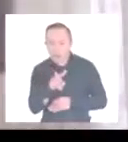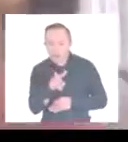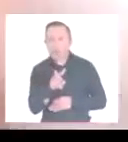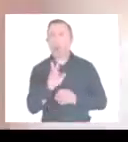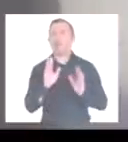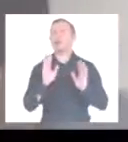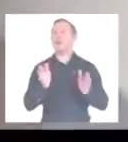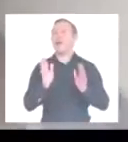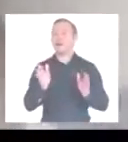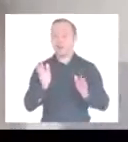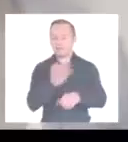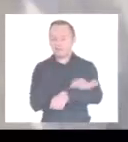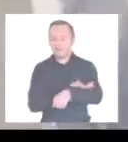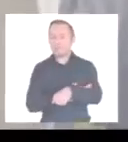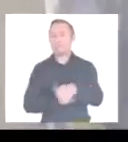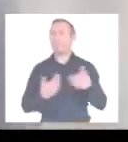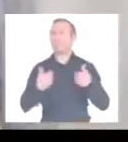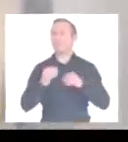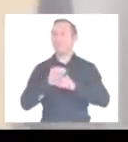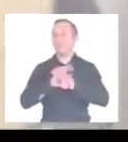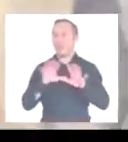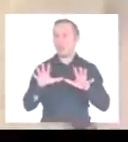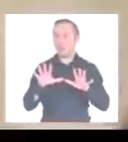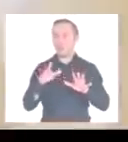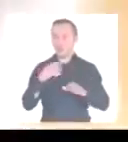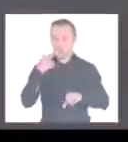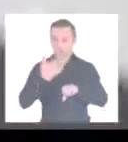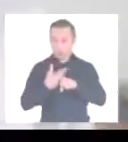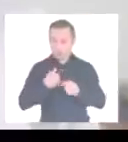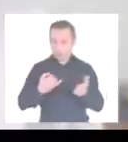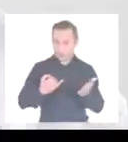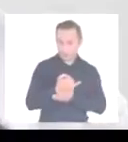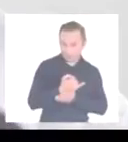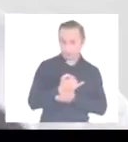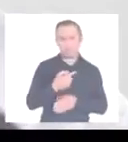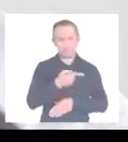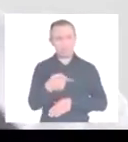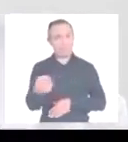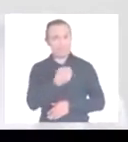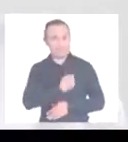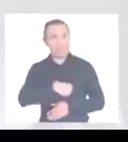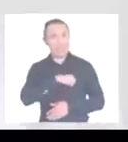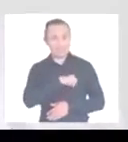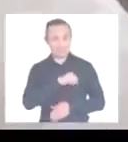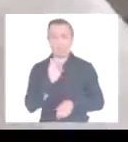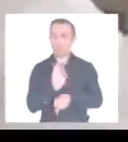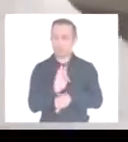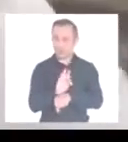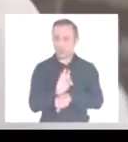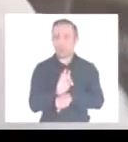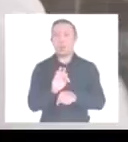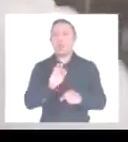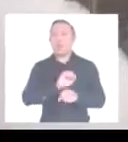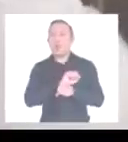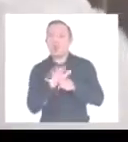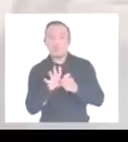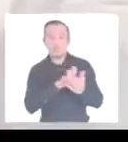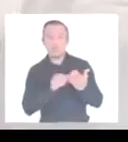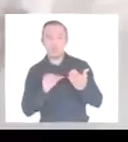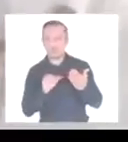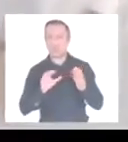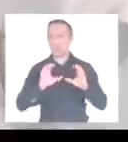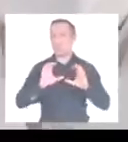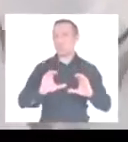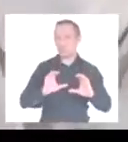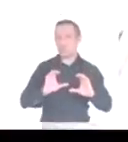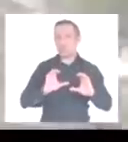Seguramente hoy lo ves con más claridad. Lo que hacemos puede beneficiar a los demás. Es necesario que te cuides del coronavirus porque así nos cuidas